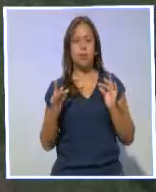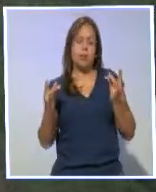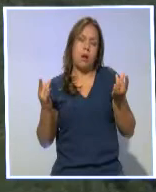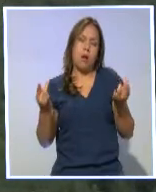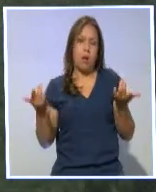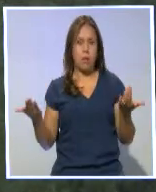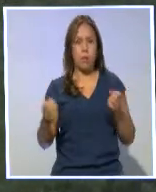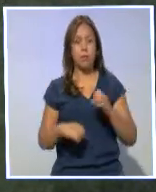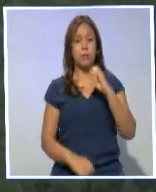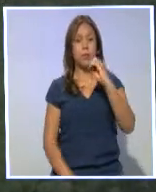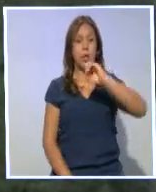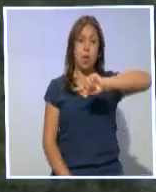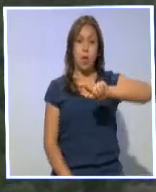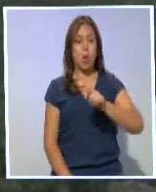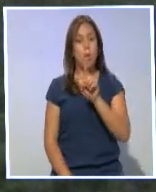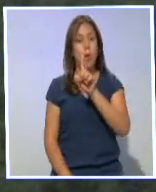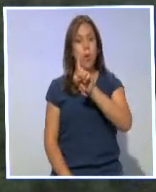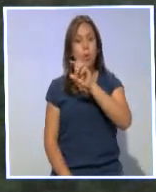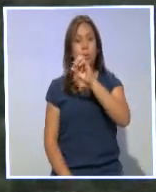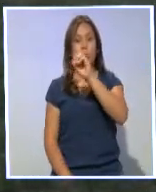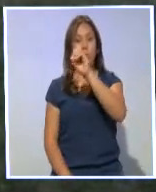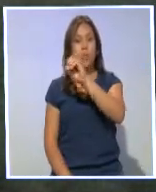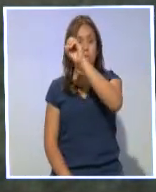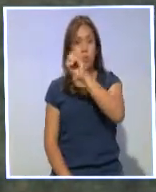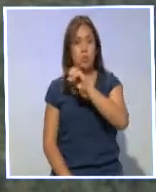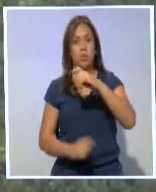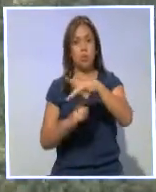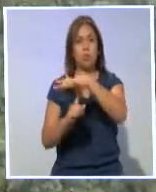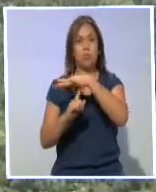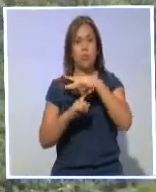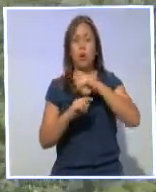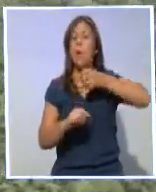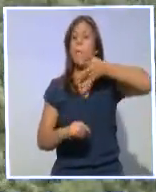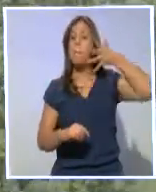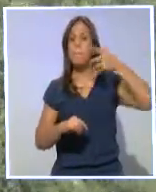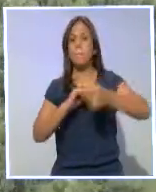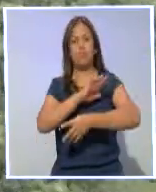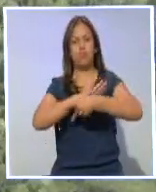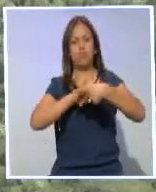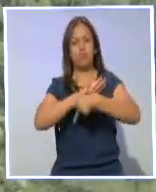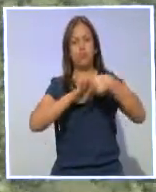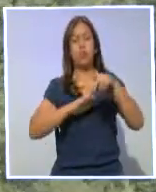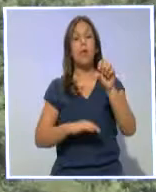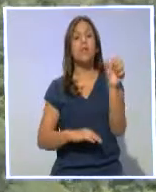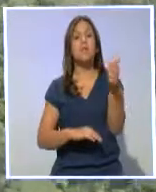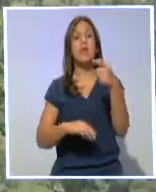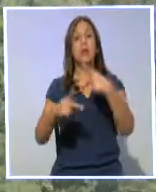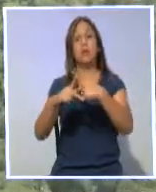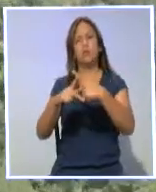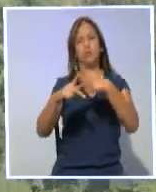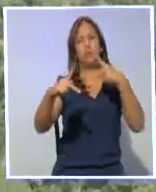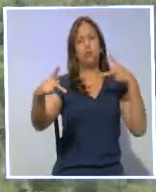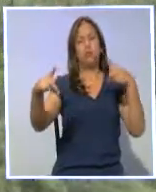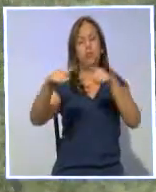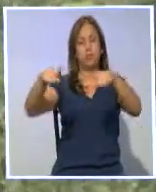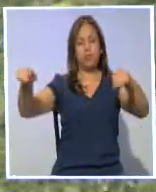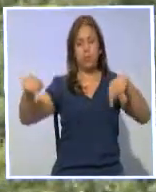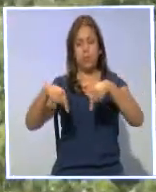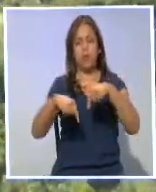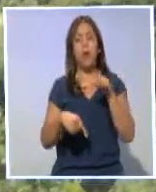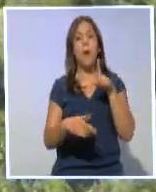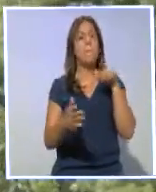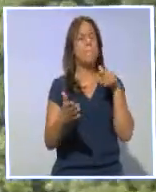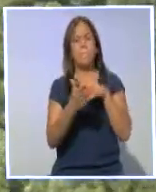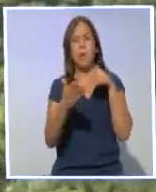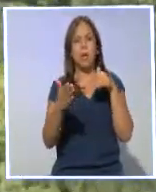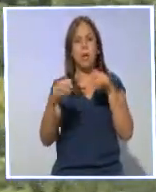El 0,1% del Parque Nacional se usa para la extracción petrolera, es decir, 10 kilómetros cuadrados, 1.000 hectáreas, lo que se